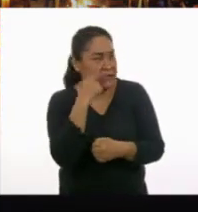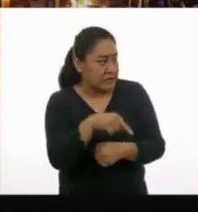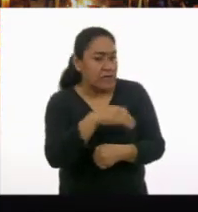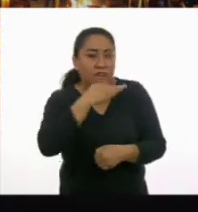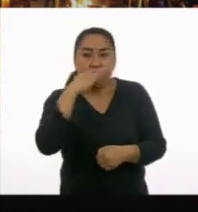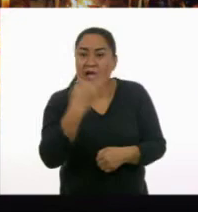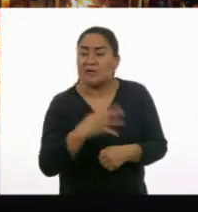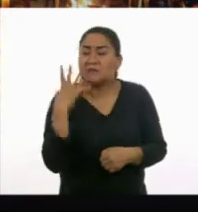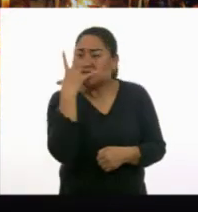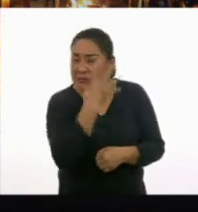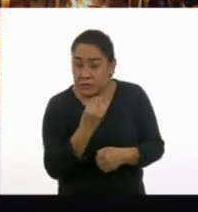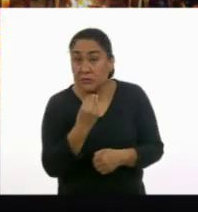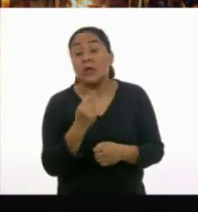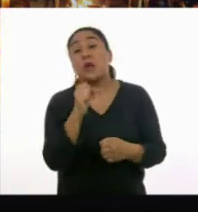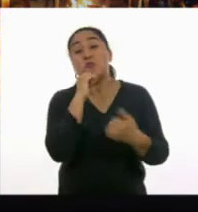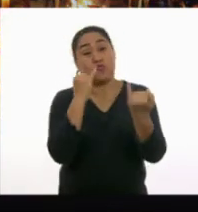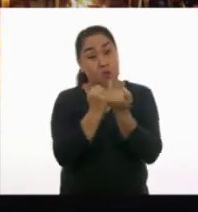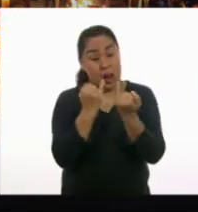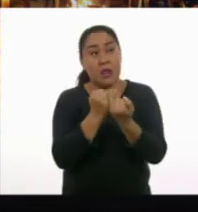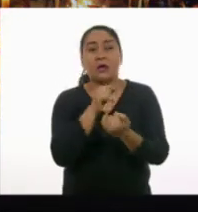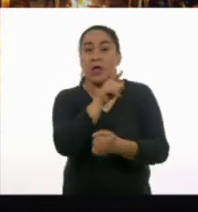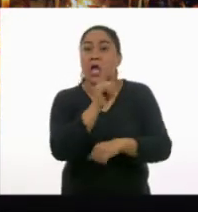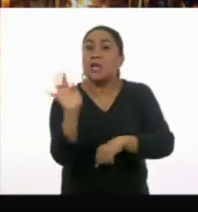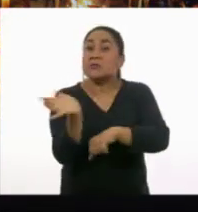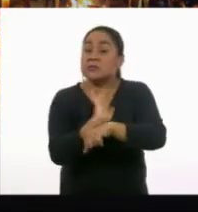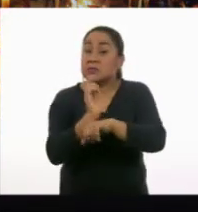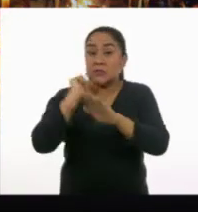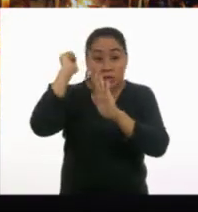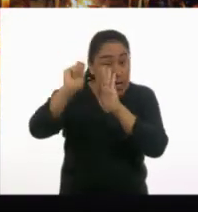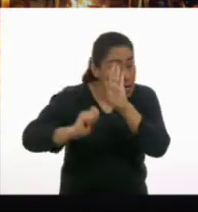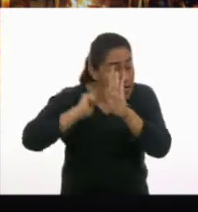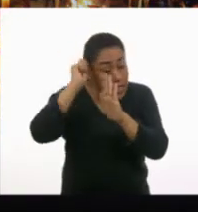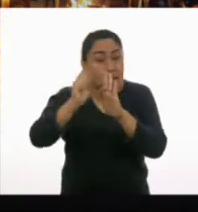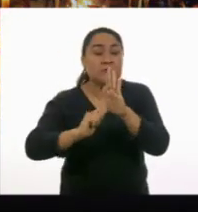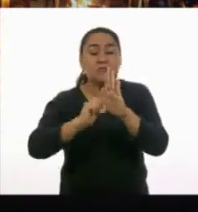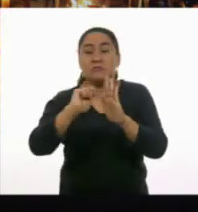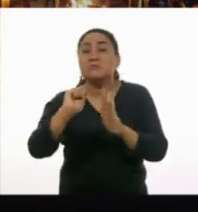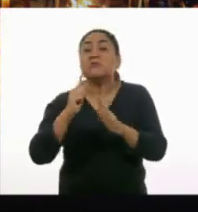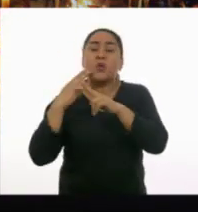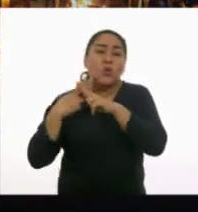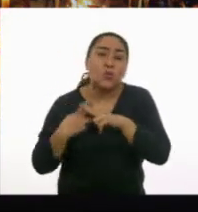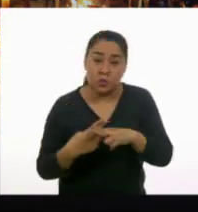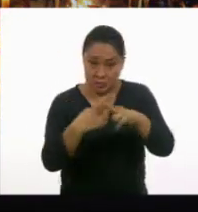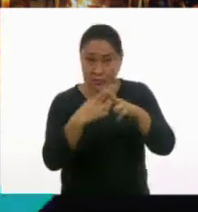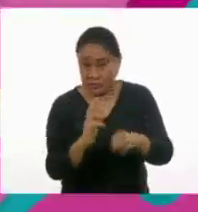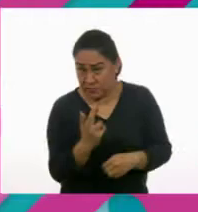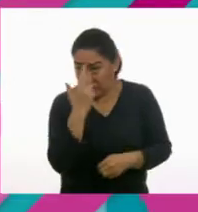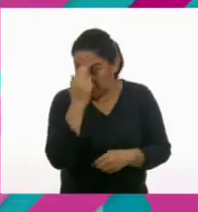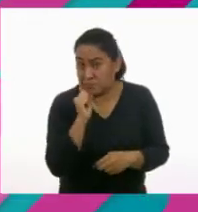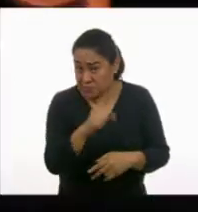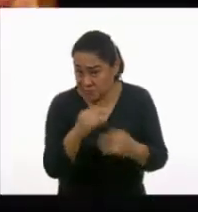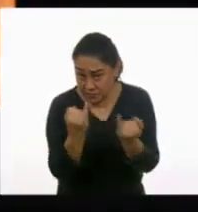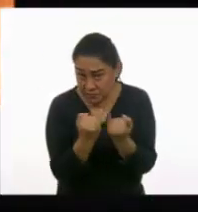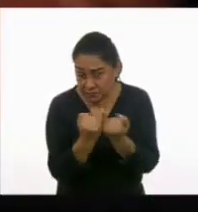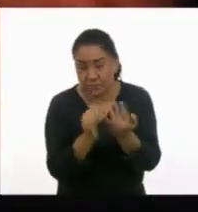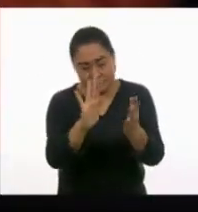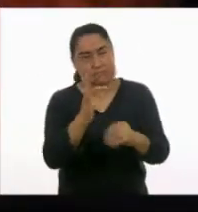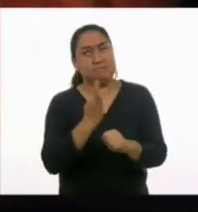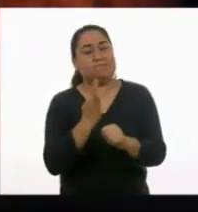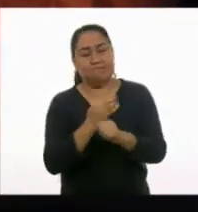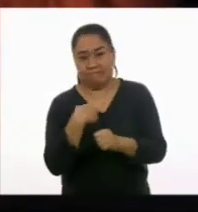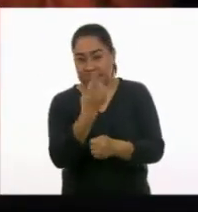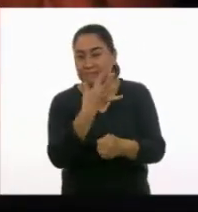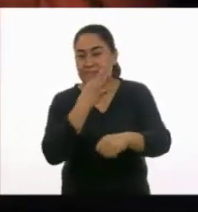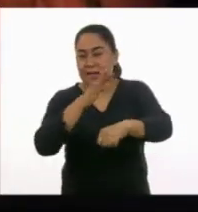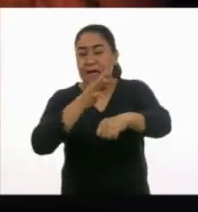Ajá. También se festeja en el cine. También en el cine se conmemora, se celebra. Fíjate, te voy a dar un dato. A ver.